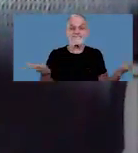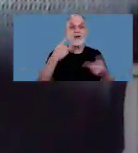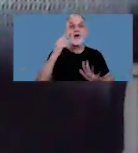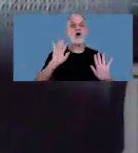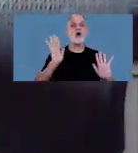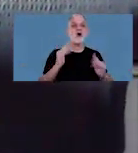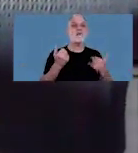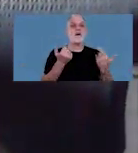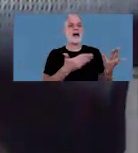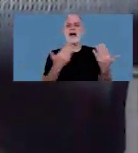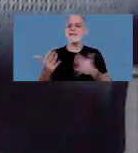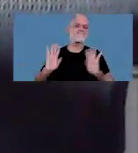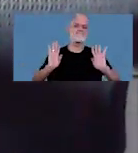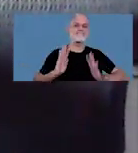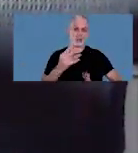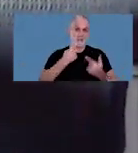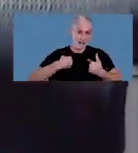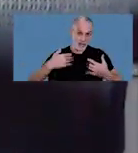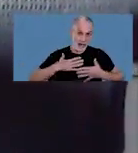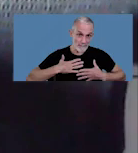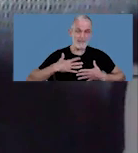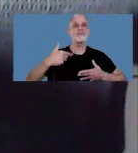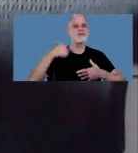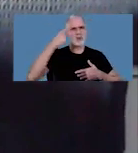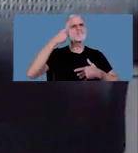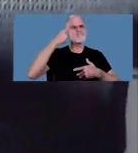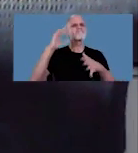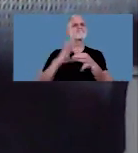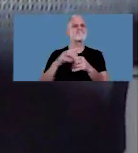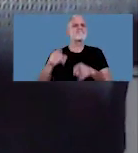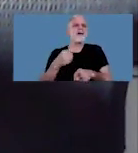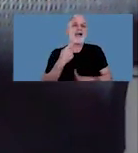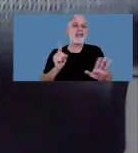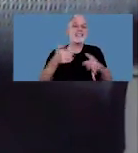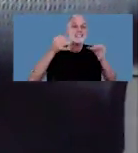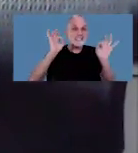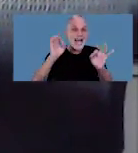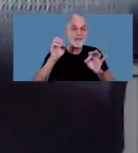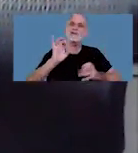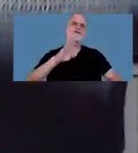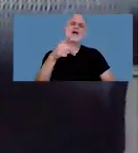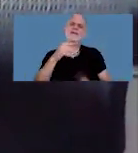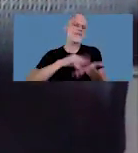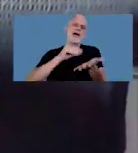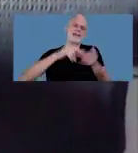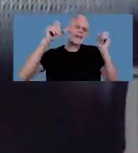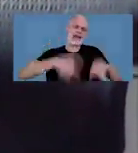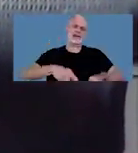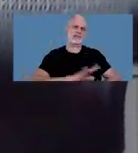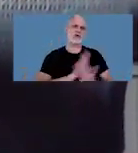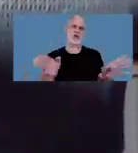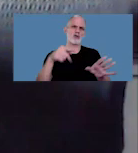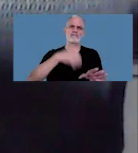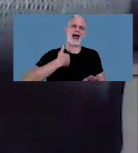pronunciamiento fiscal. Si me preguntan a mí, yo adhiero a la parte de la doctrina que la exención es únicamente para